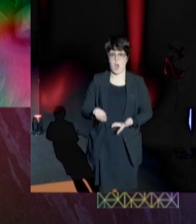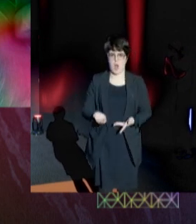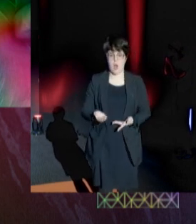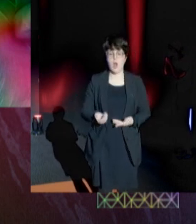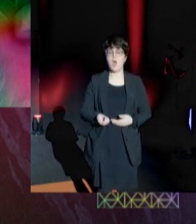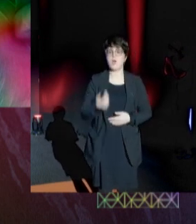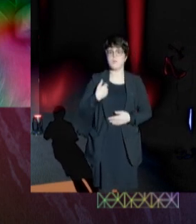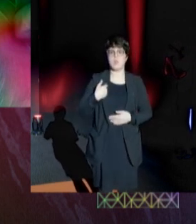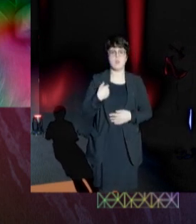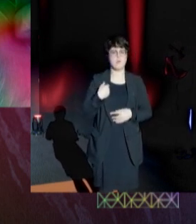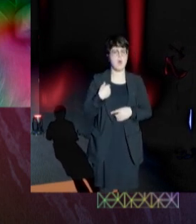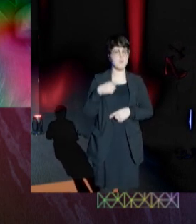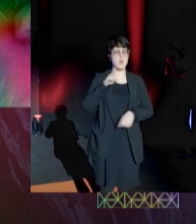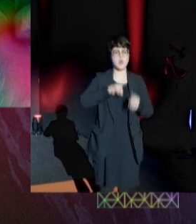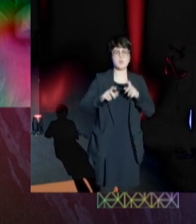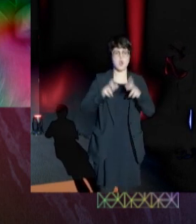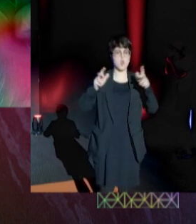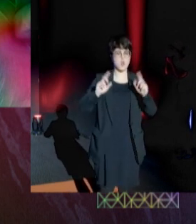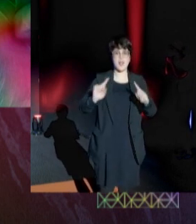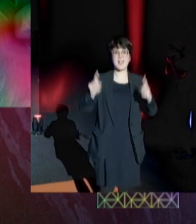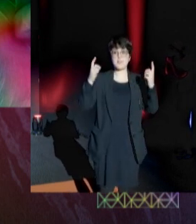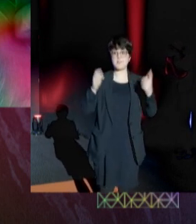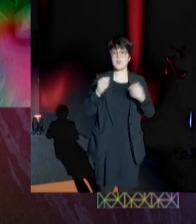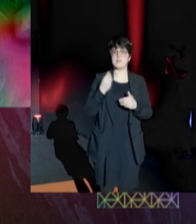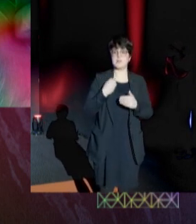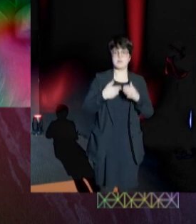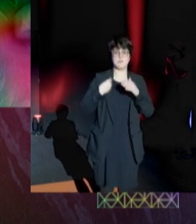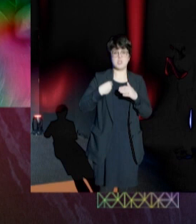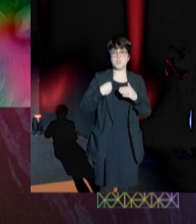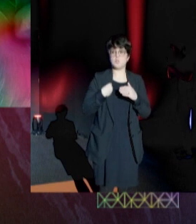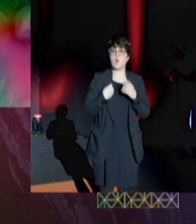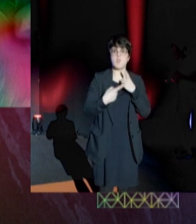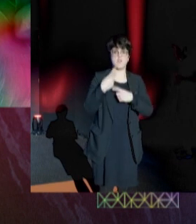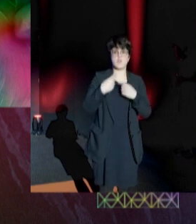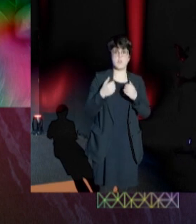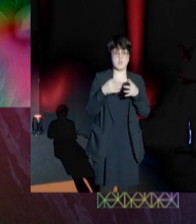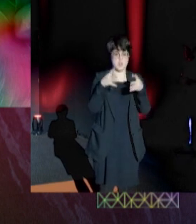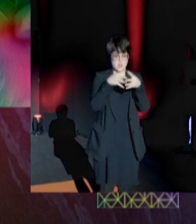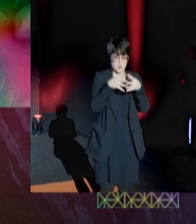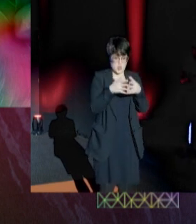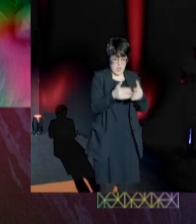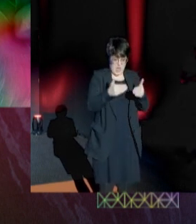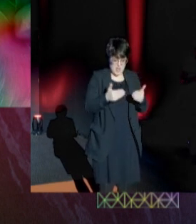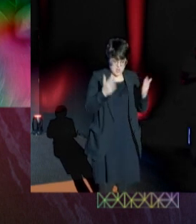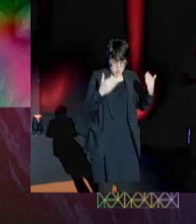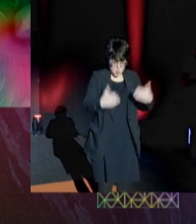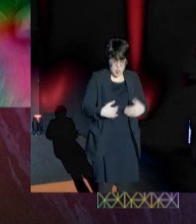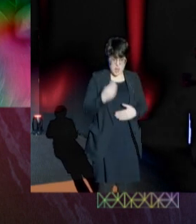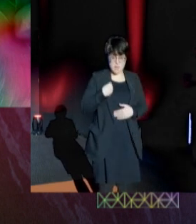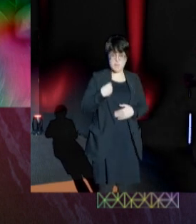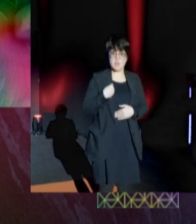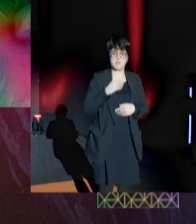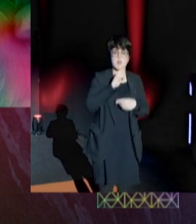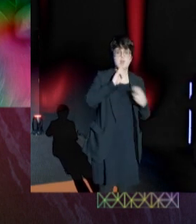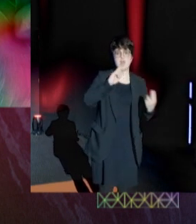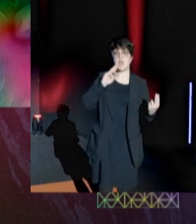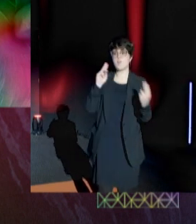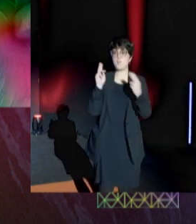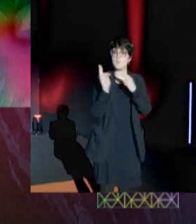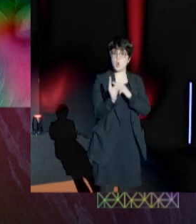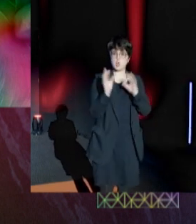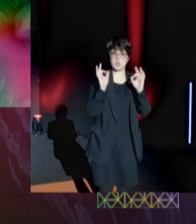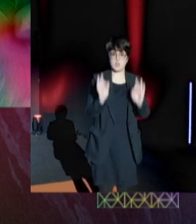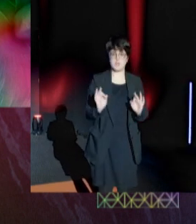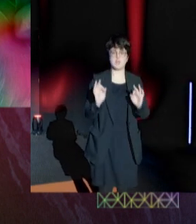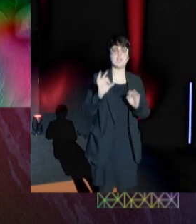las mayores pesadillas que tenemos ahora mismo es cómo integrar toda la información no estructurada para el reporting csrd obligatorio por